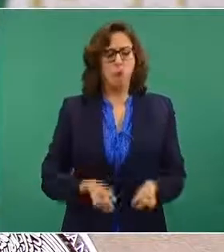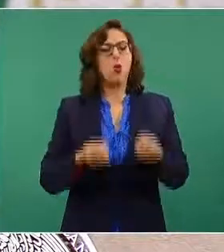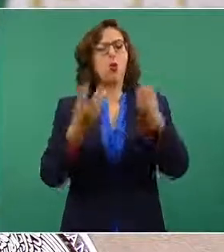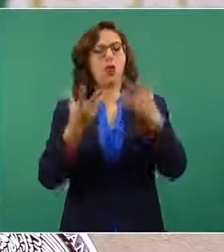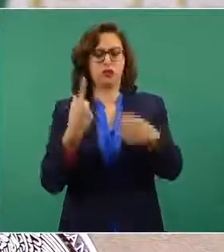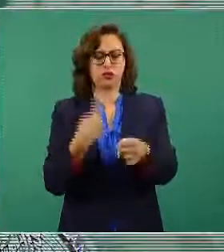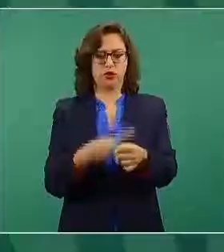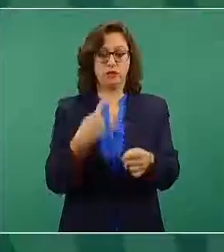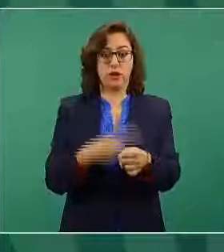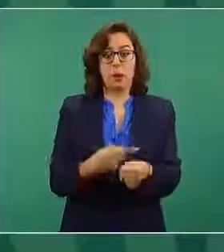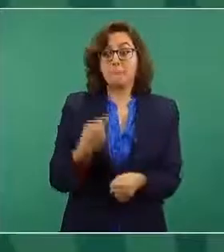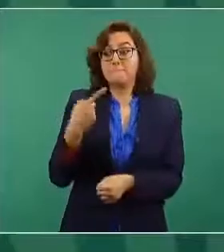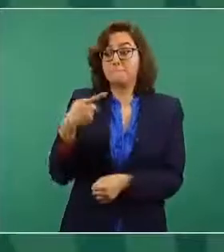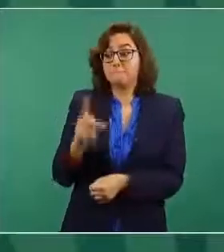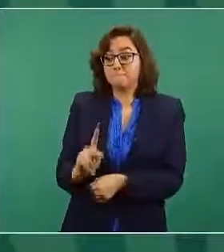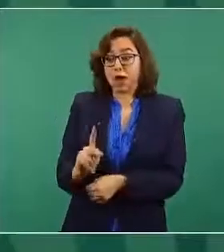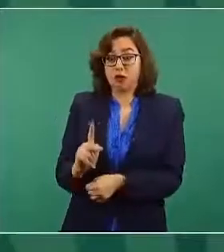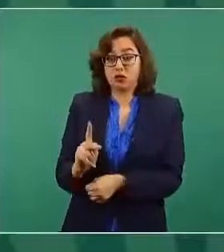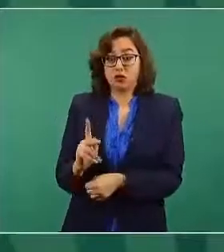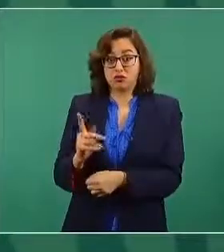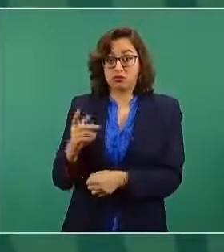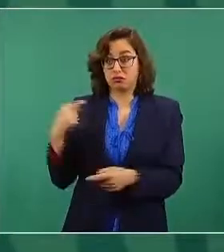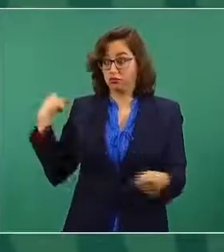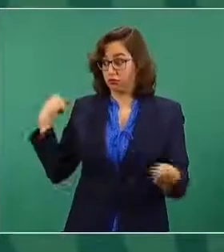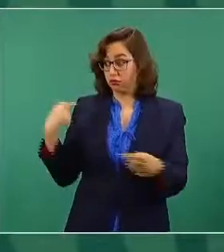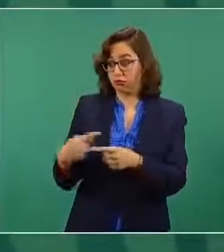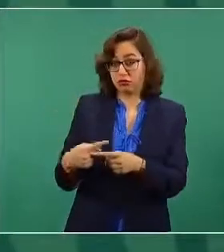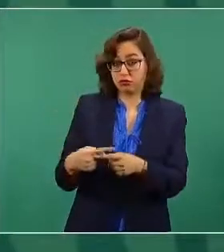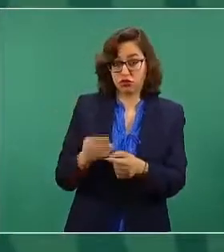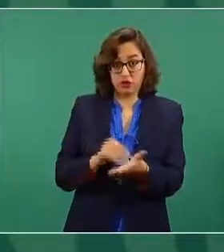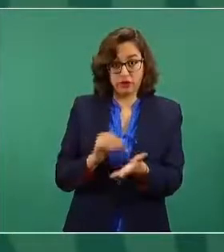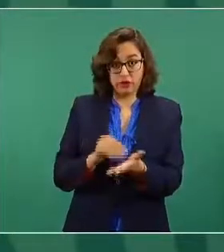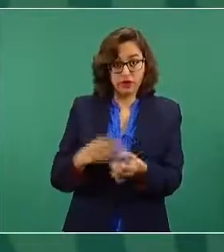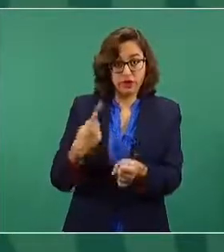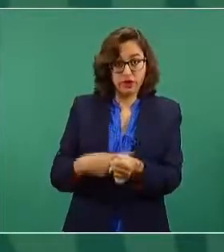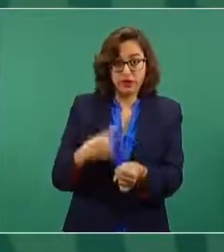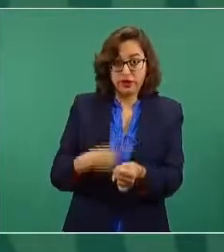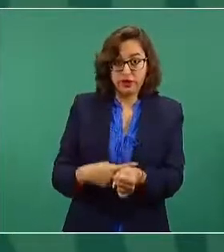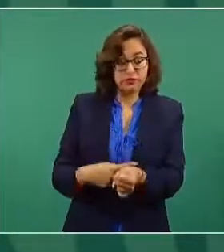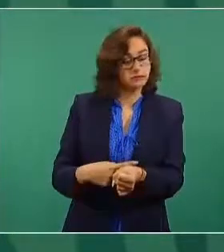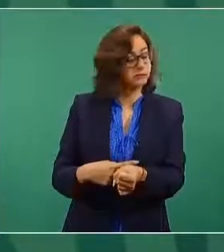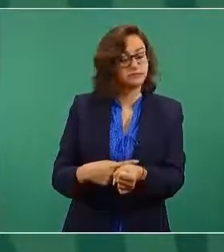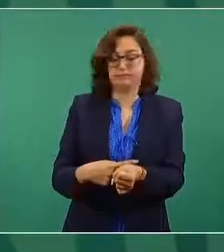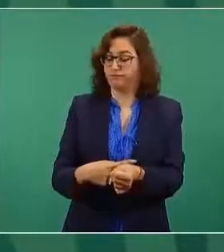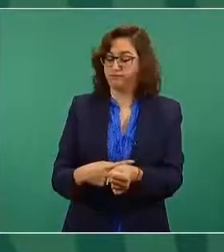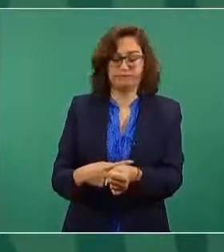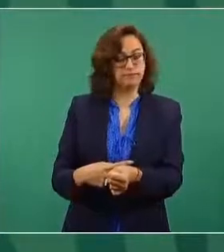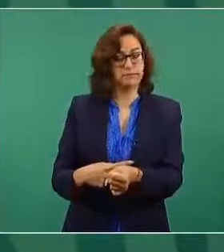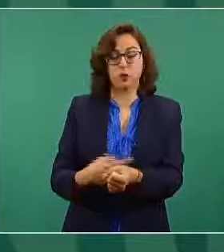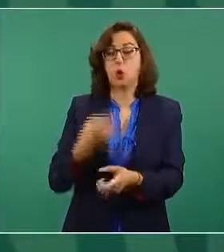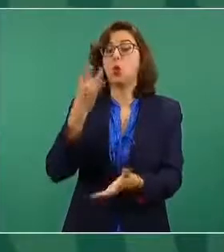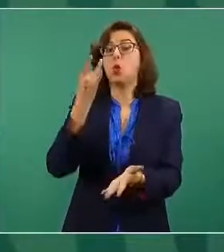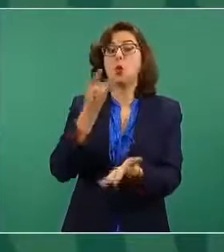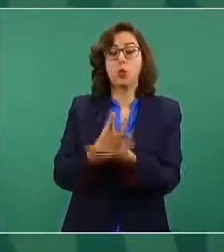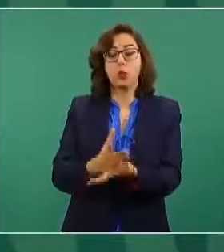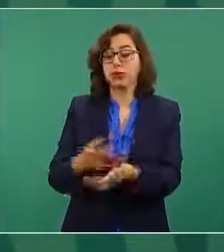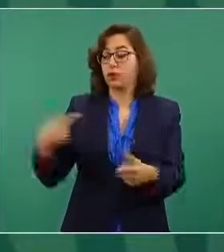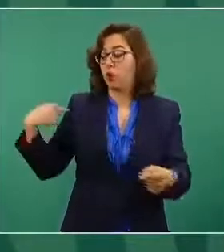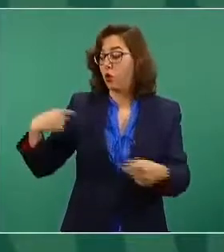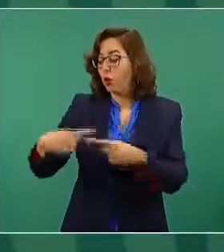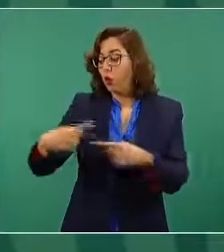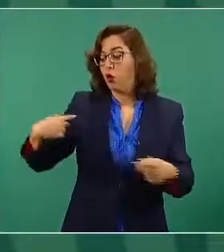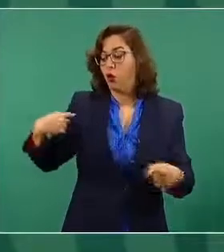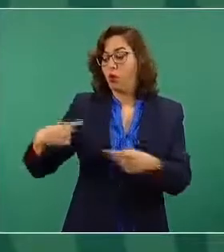que significa la enfermedad activa, realmente solo aquellas personas que enfermaron en los últimos 15 días, en las últimas